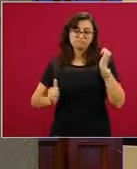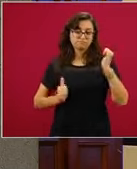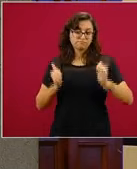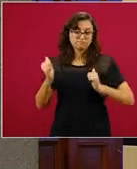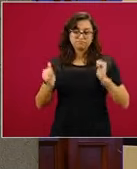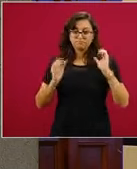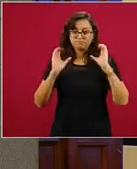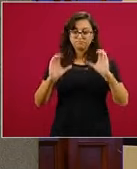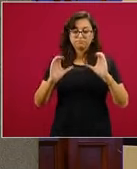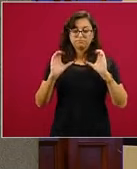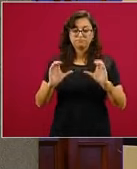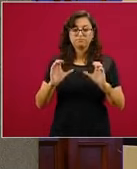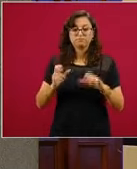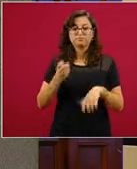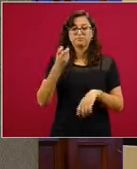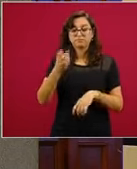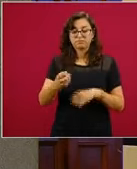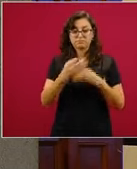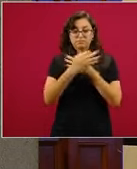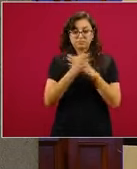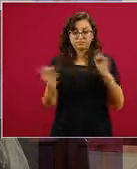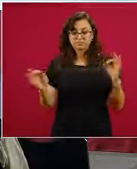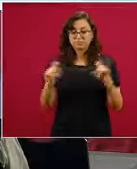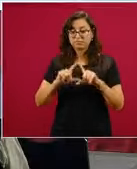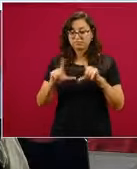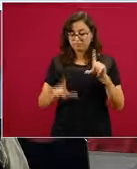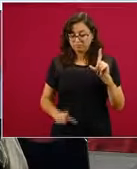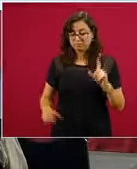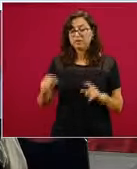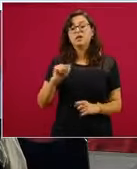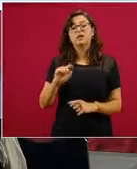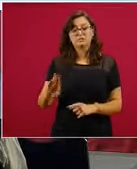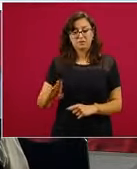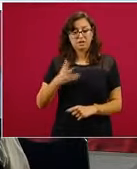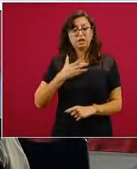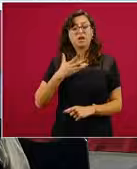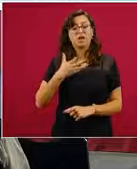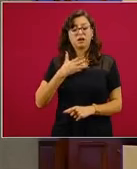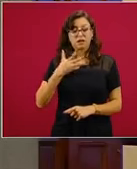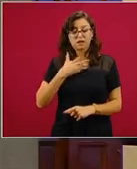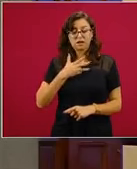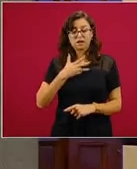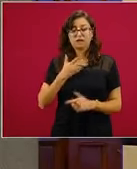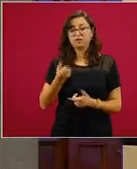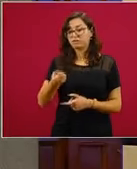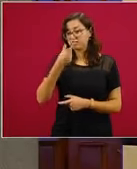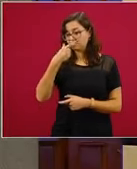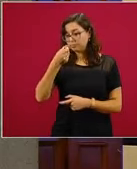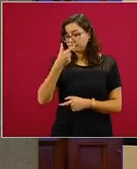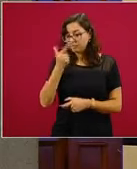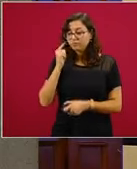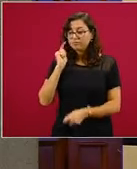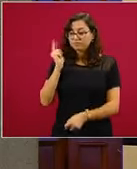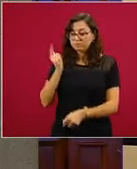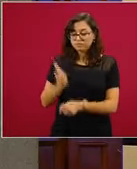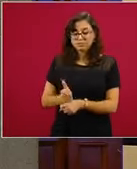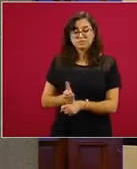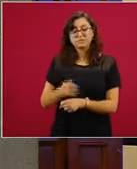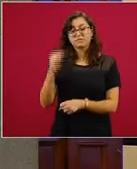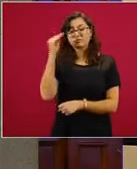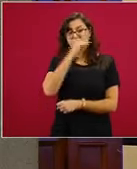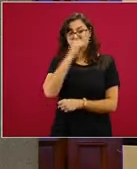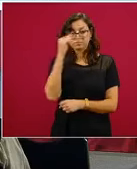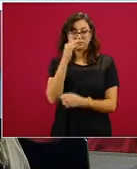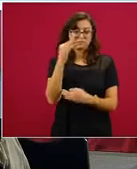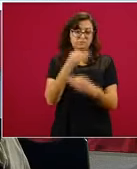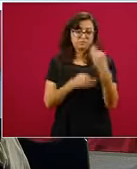el mensaje que quiero que se vaya es: hay tuberculosis en México, el tratamiento y el diagnóstico es gratuito y está en